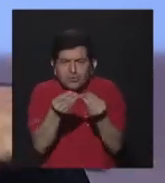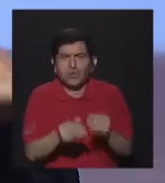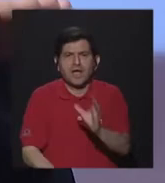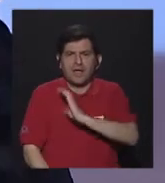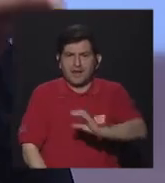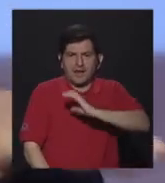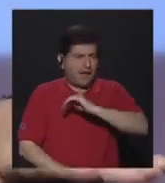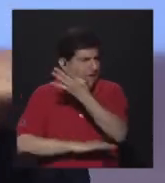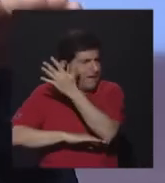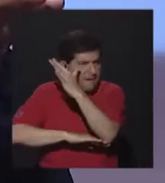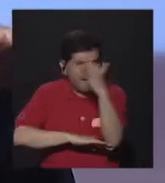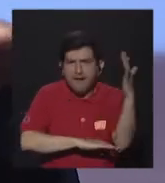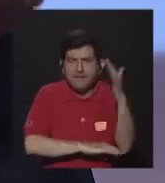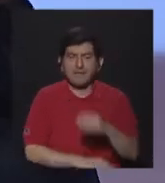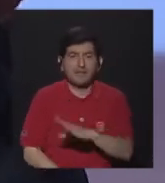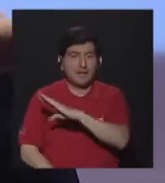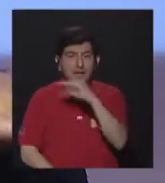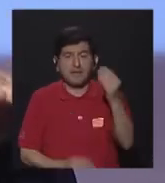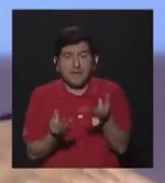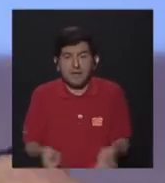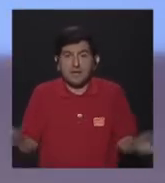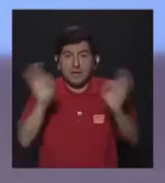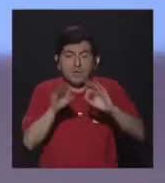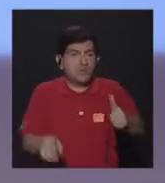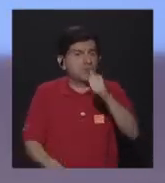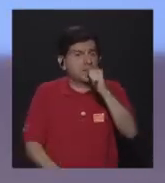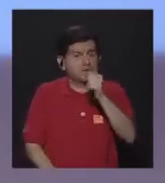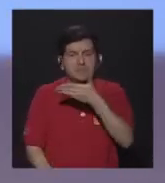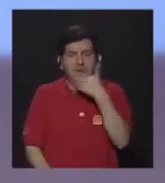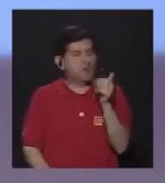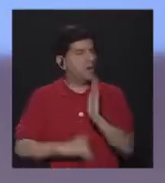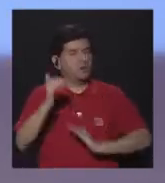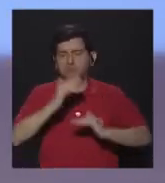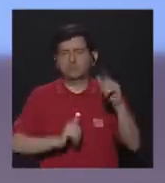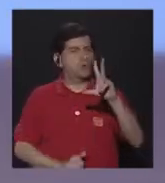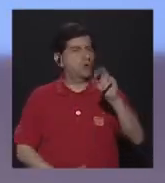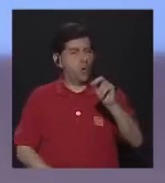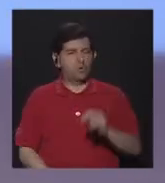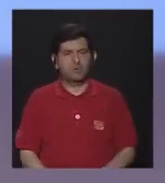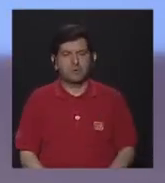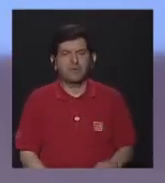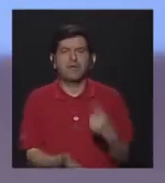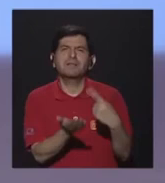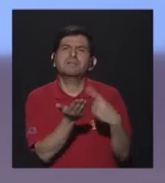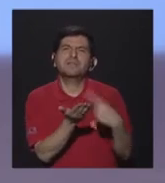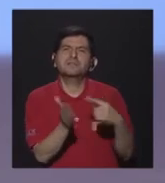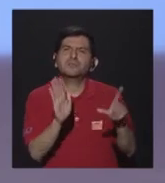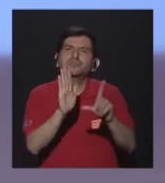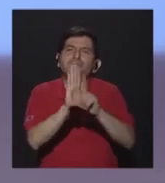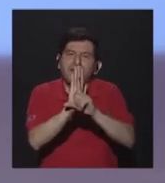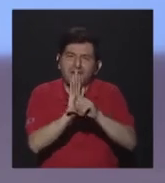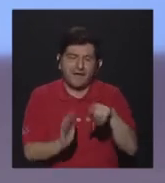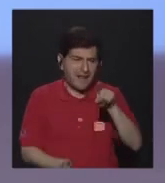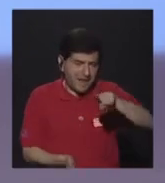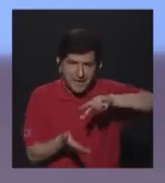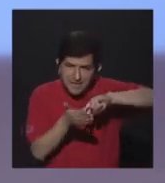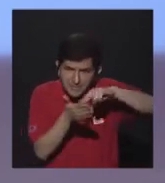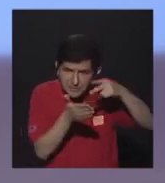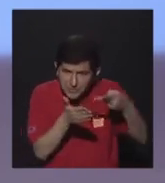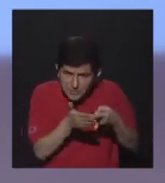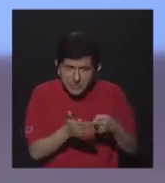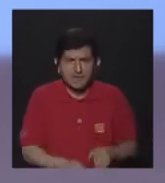la vegetación y la importancia de hídrica y sería recomendable no construir la discusión legal sobre si esos índices